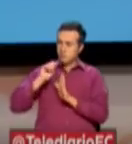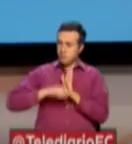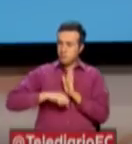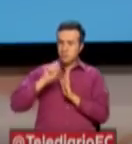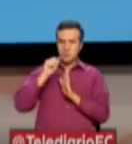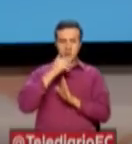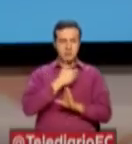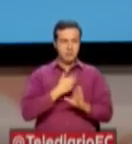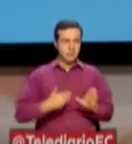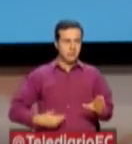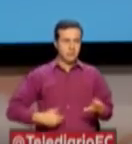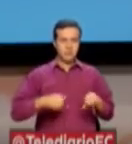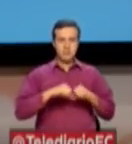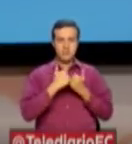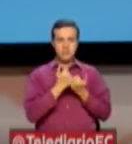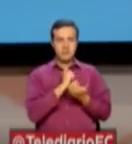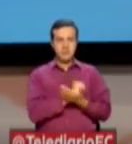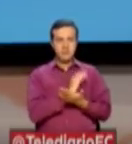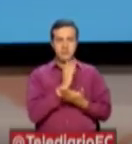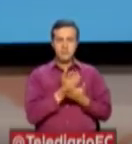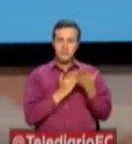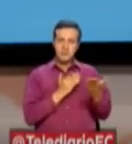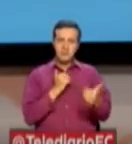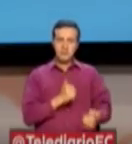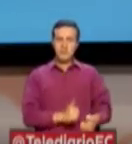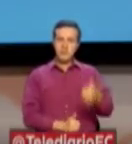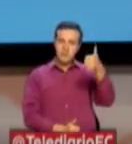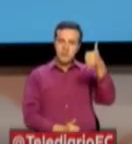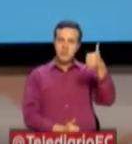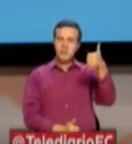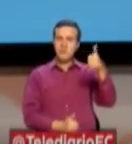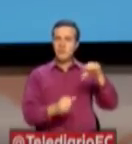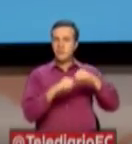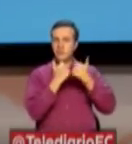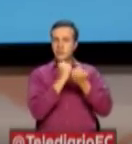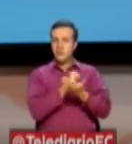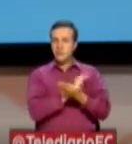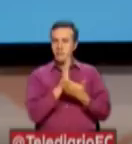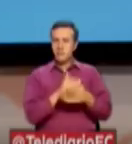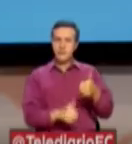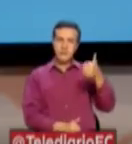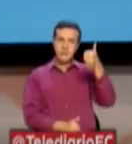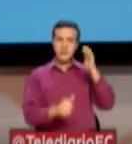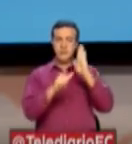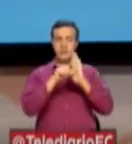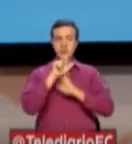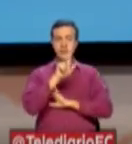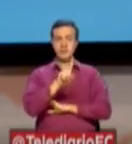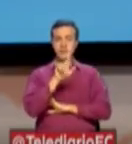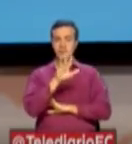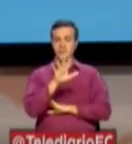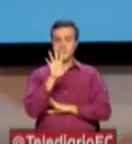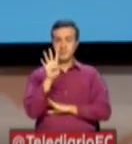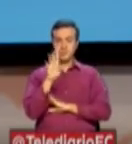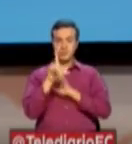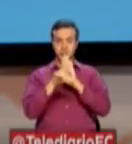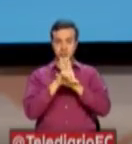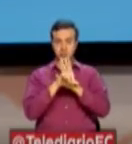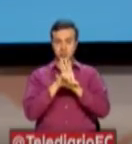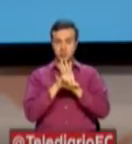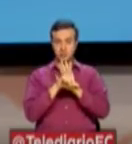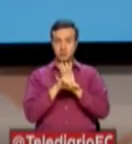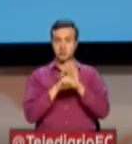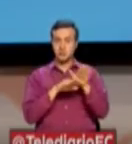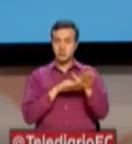presidenta de la asamblea nacional como máxima autoridad de la función legislativa de conformidad al artículo 154 de la ley orgánica de garantías